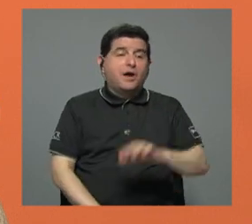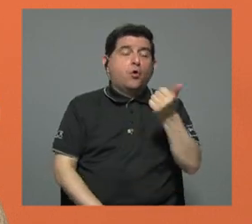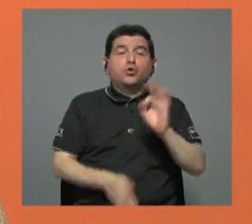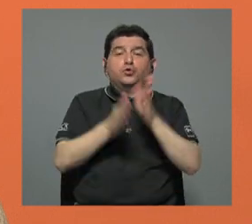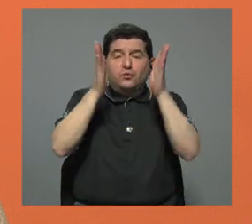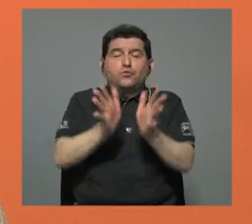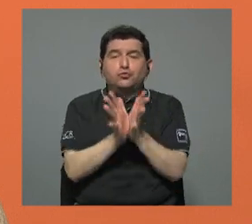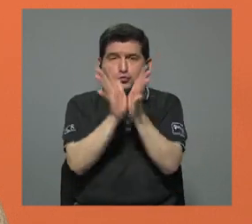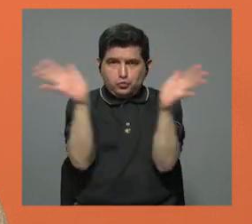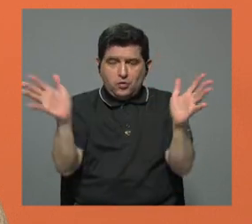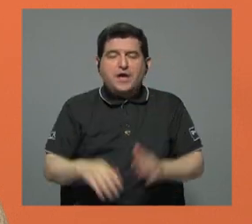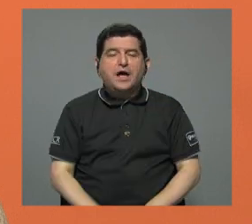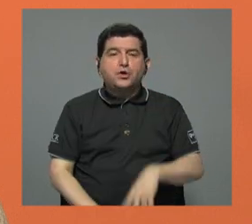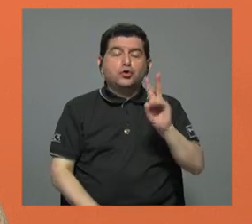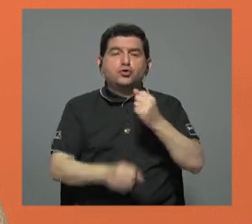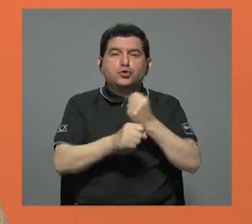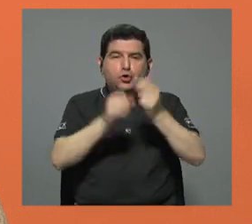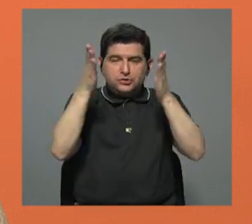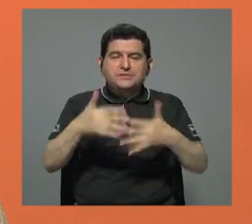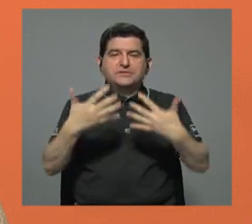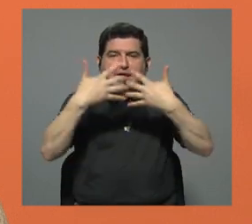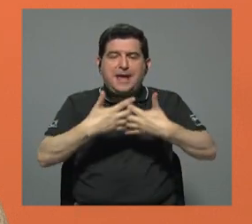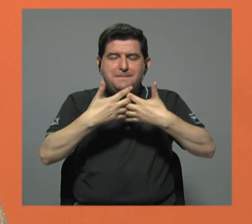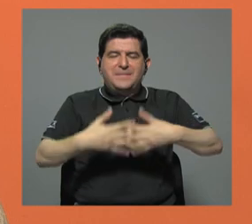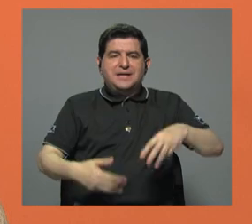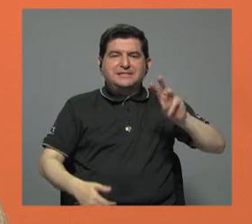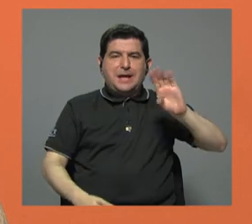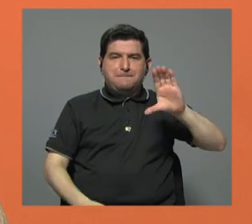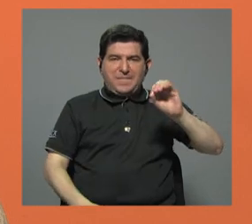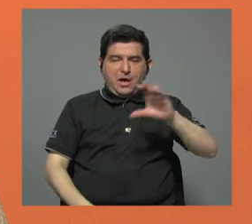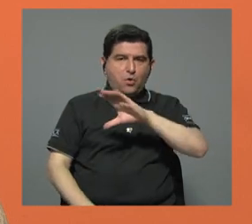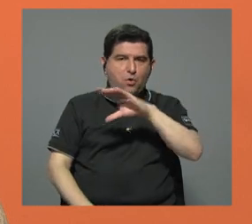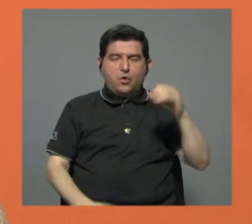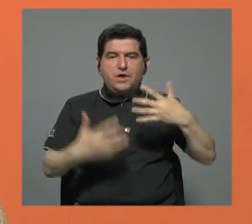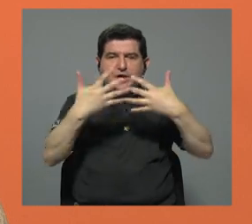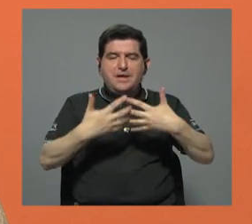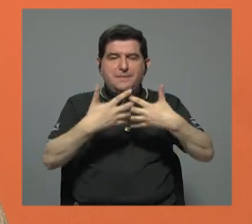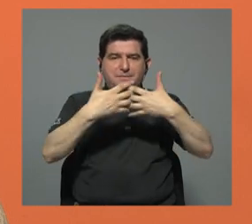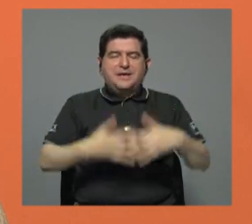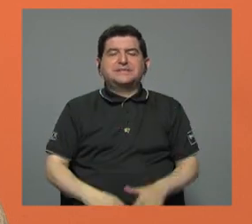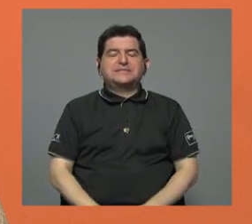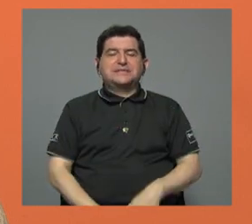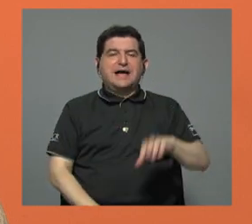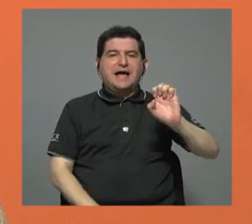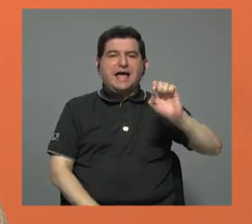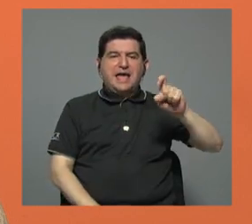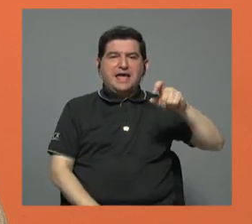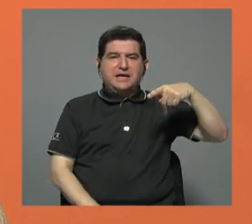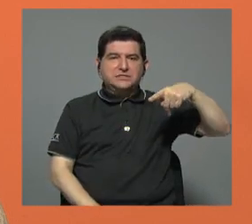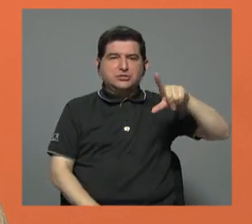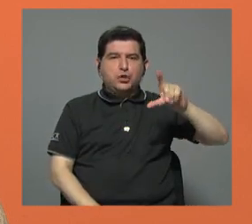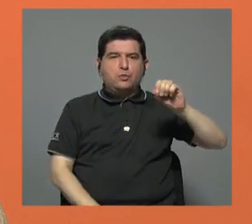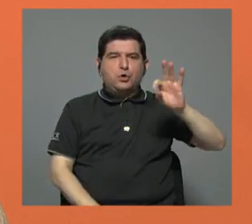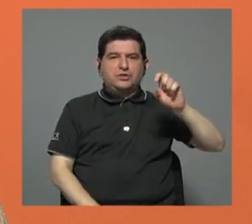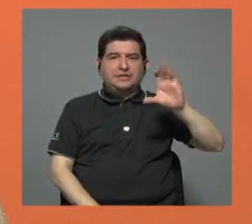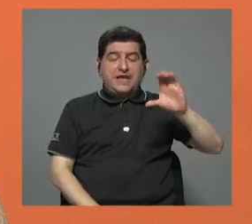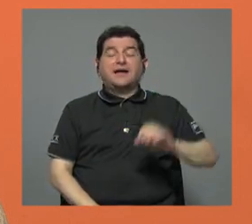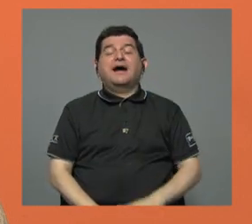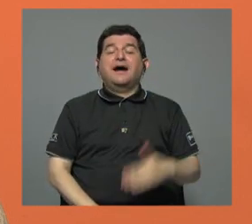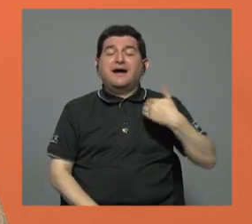funcionarios públicos y a dos empleados uno de la empresa meco y otro de la empresa exploté que ese es el empresario donde ni el